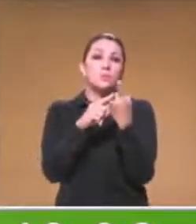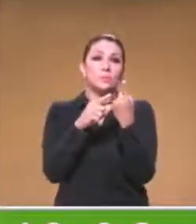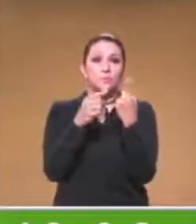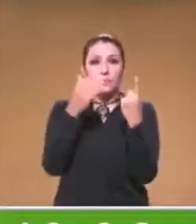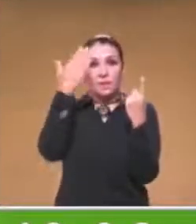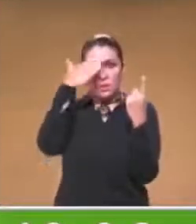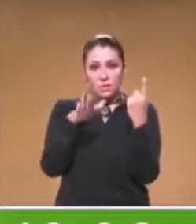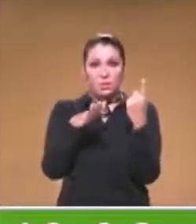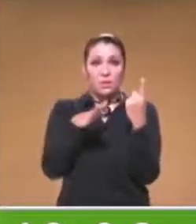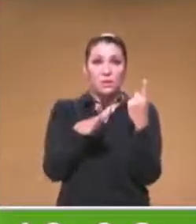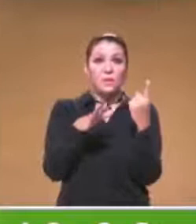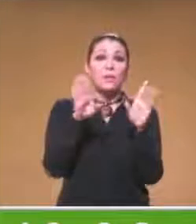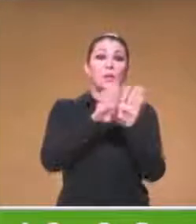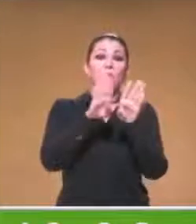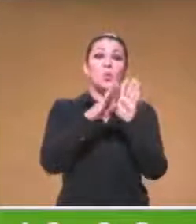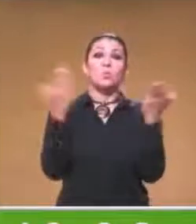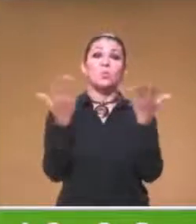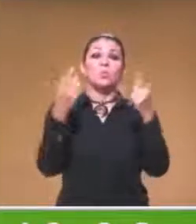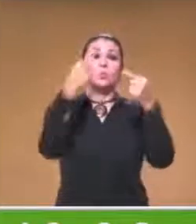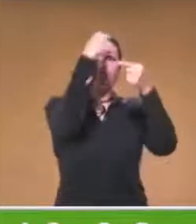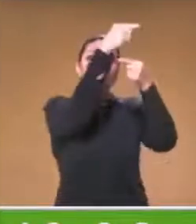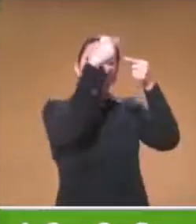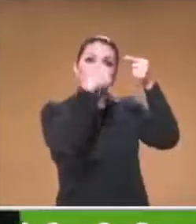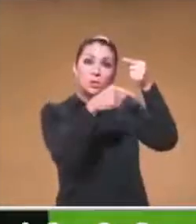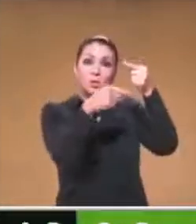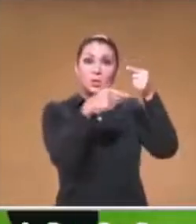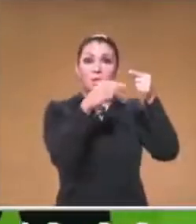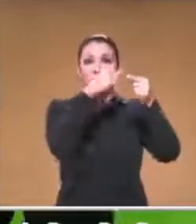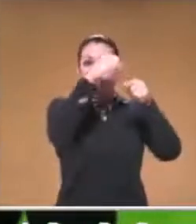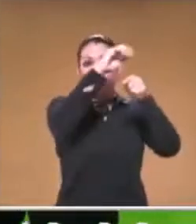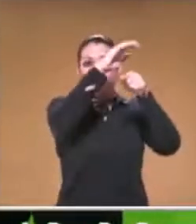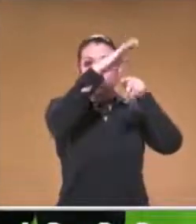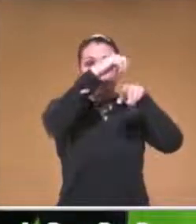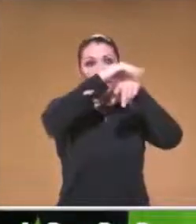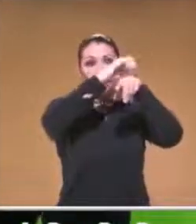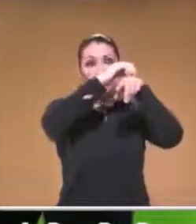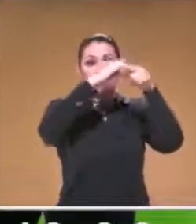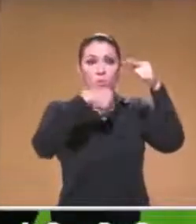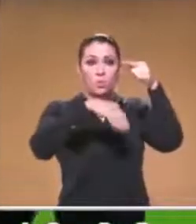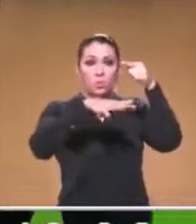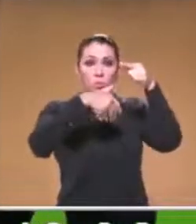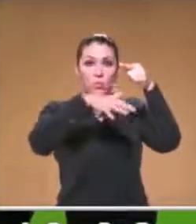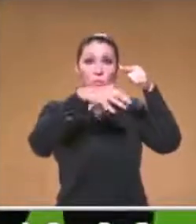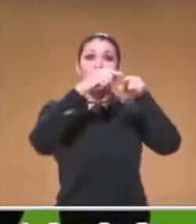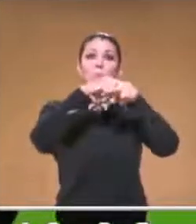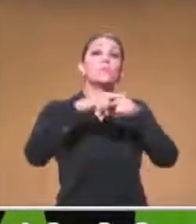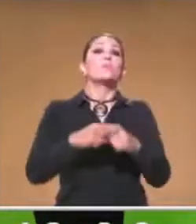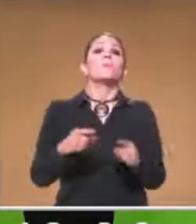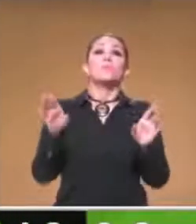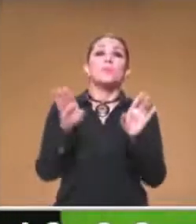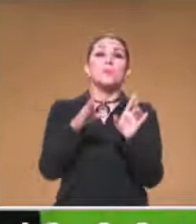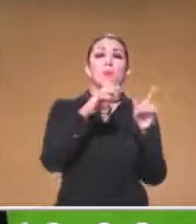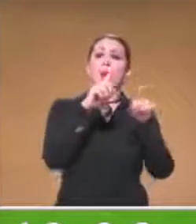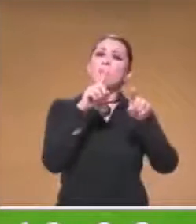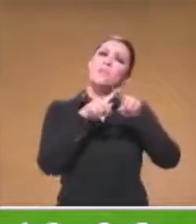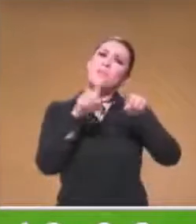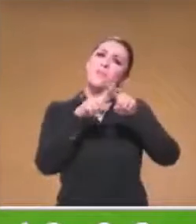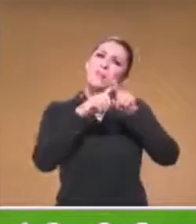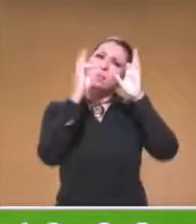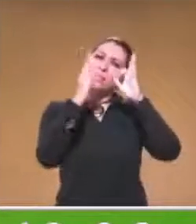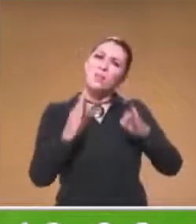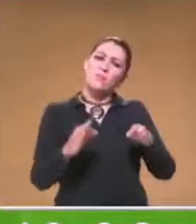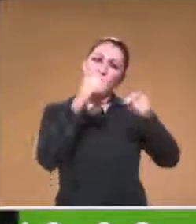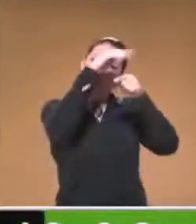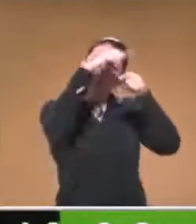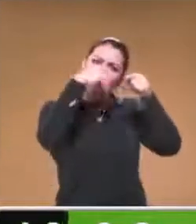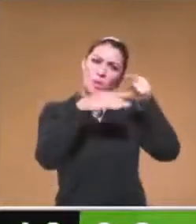saber los elementos de una fracción, los tipos de fracciones, la simplificación de fracciones, la fracción decimal y no